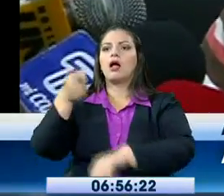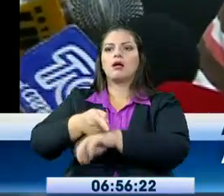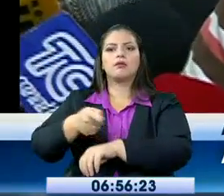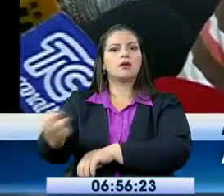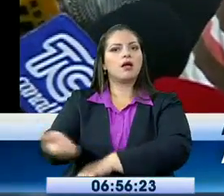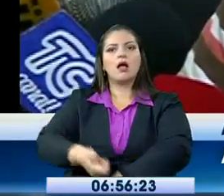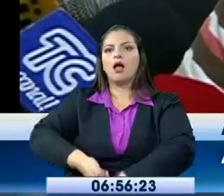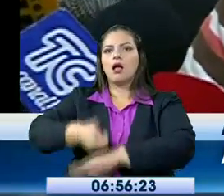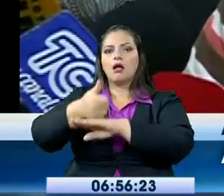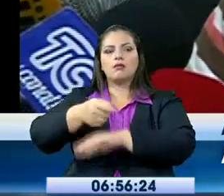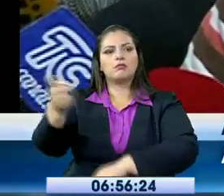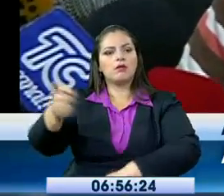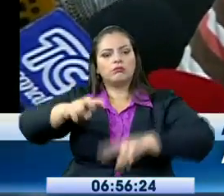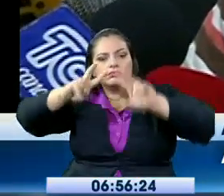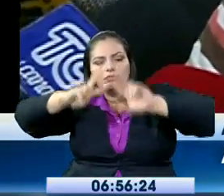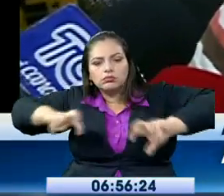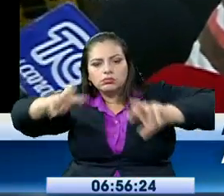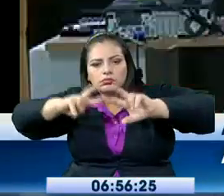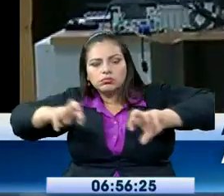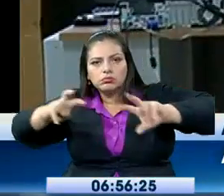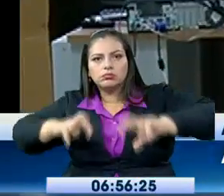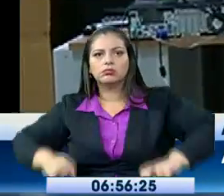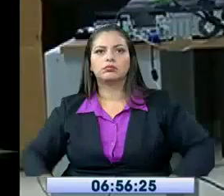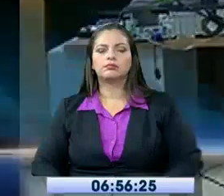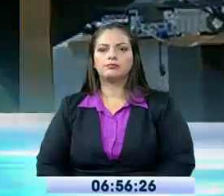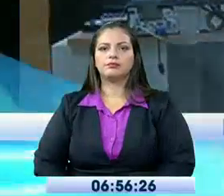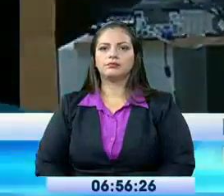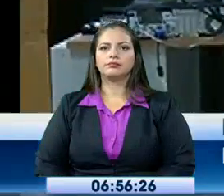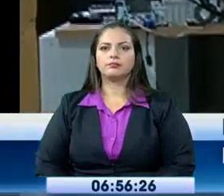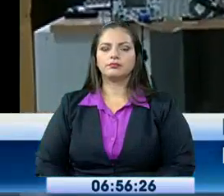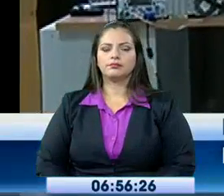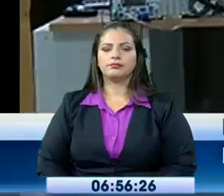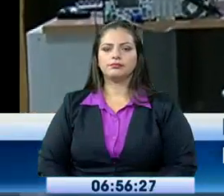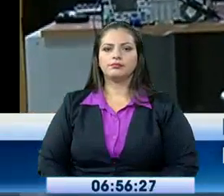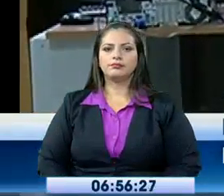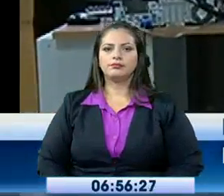el responsable, a pesar de que parece que sí lo ha identificado. Informó Jorge.